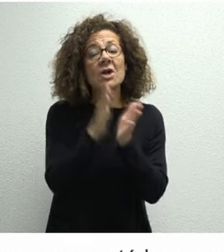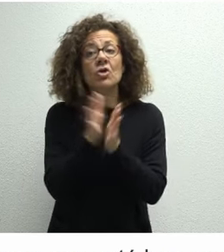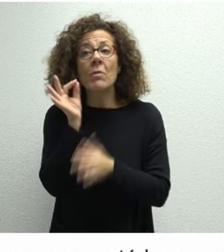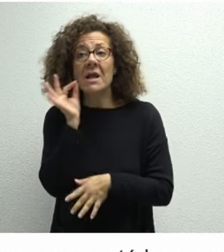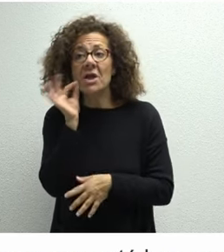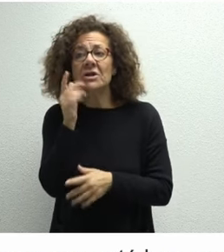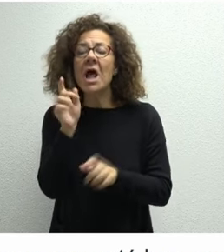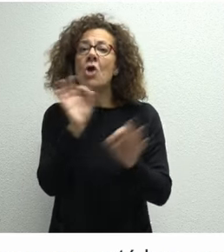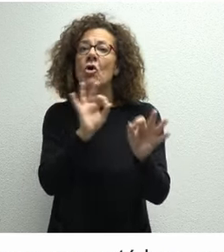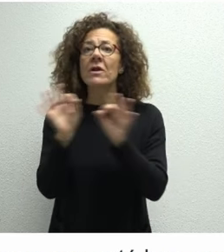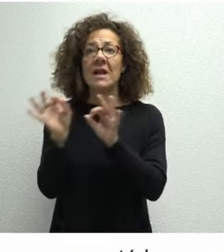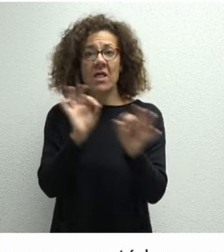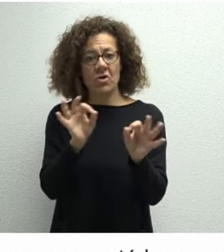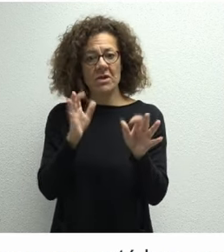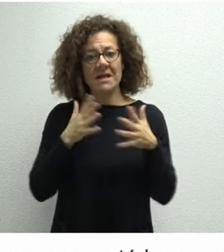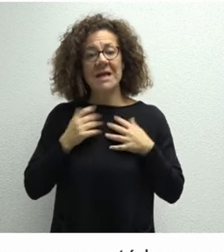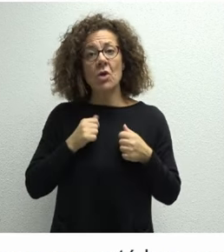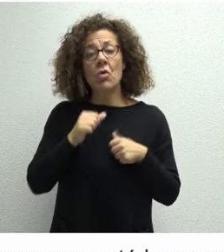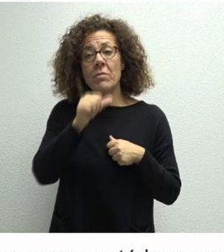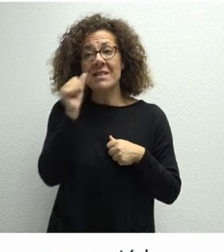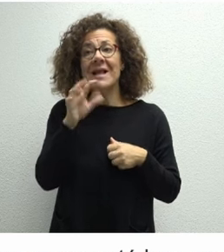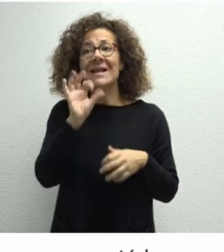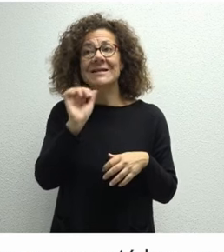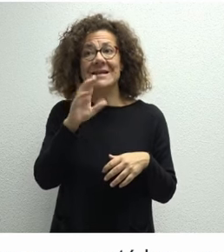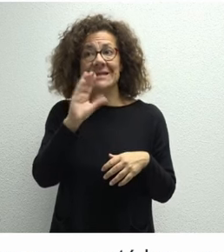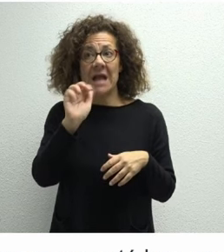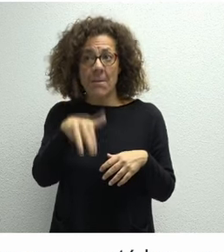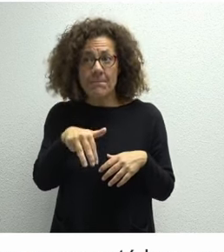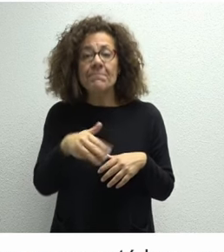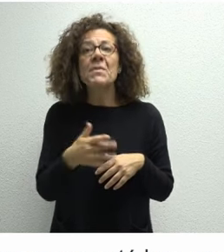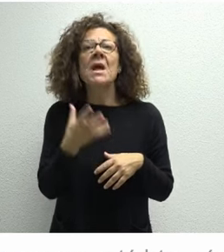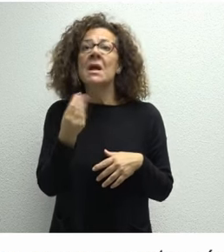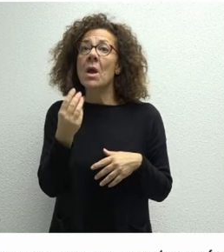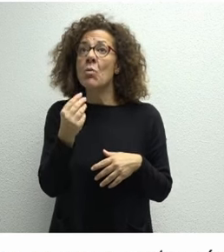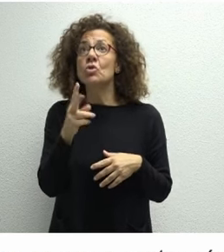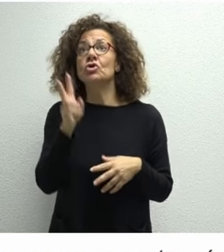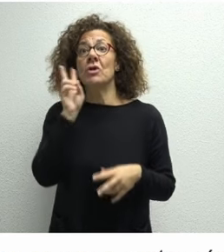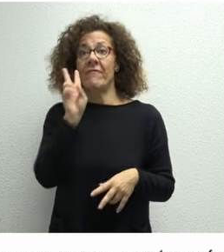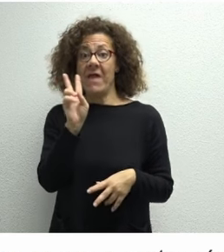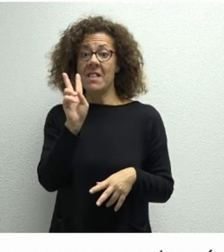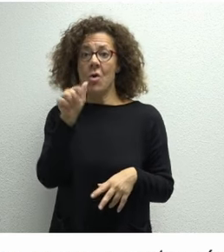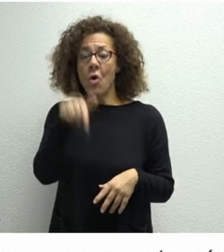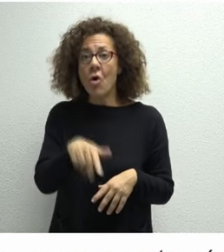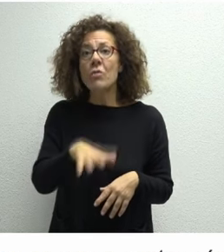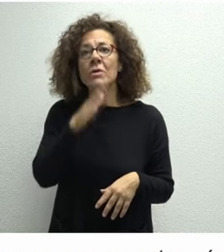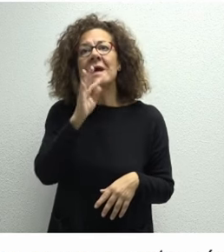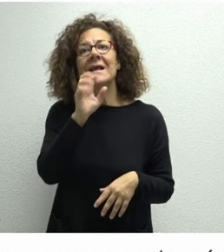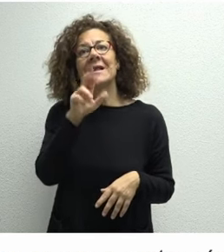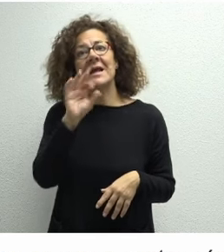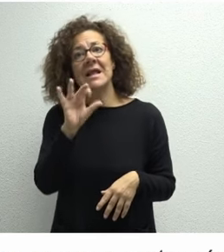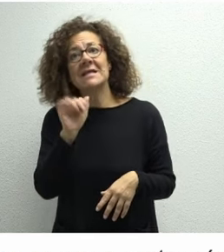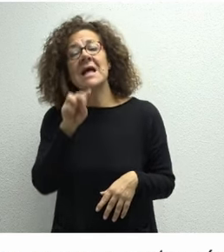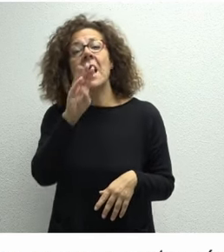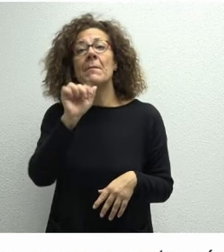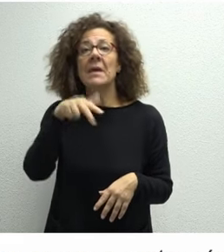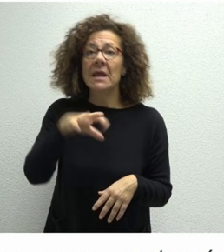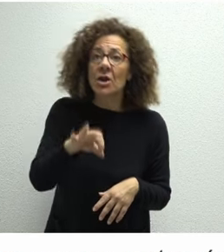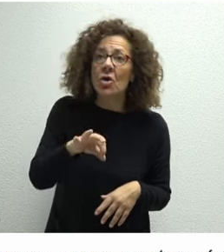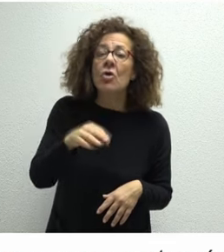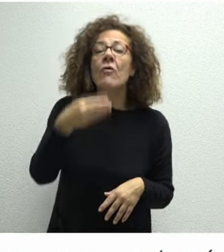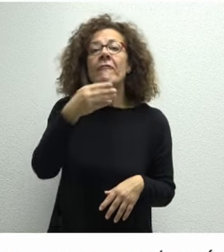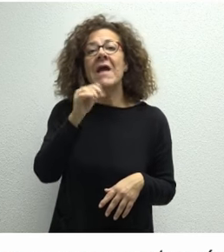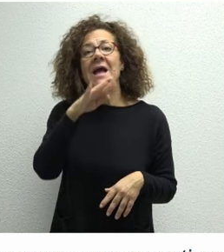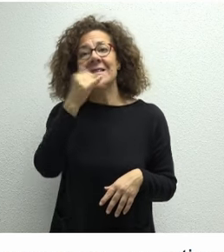están en la coordinación Regional de Salud Mental del sescam eh que muchos nos están viendo hoy pues a Teresa a pino a